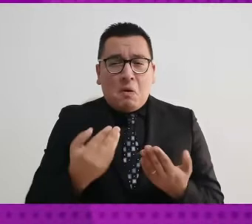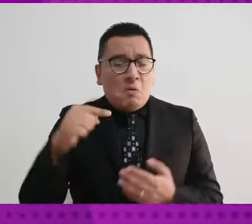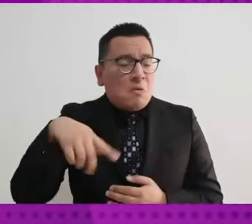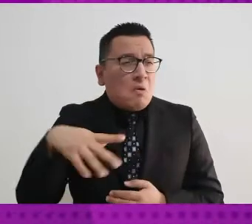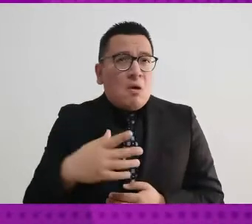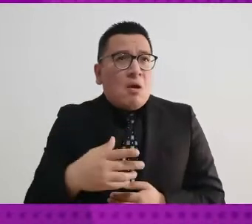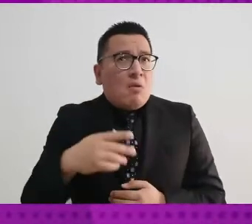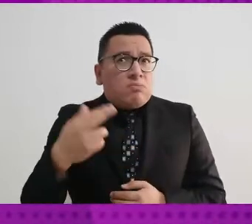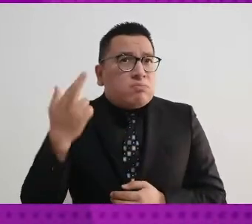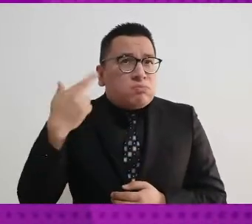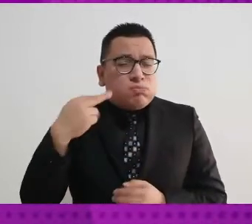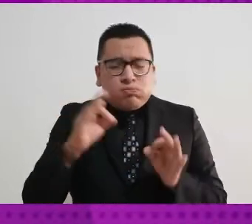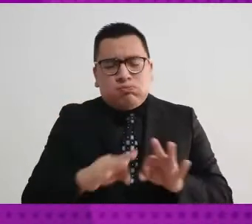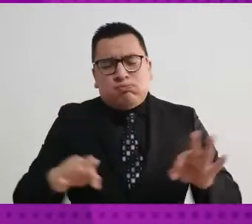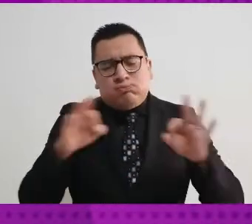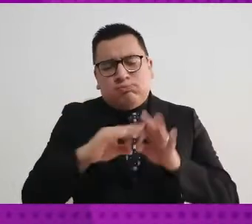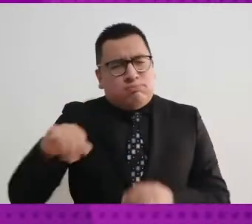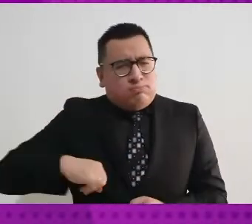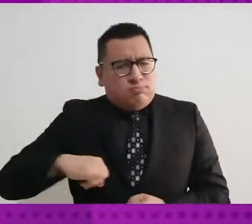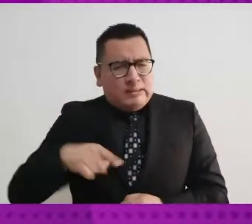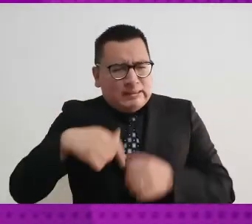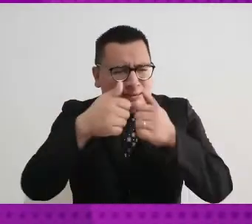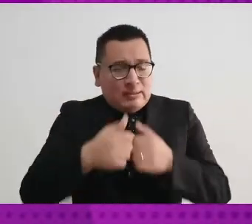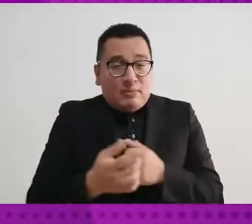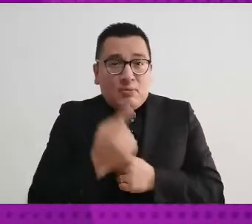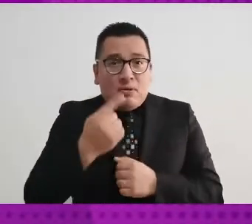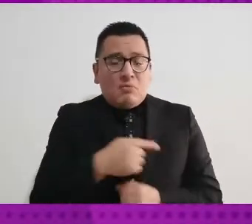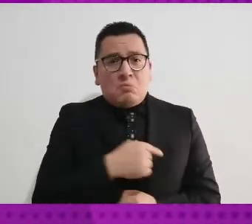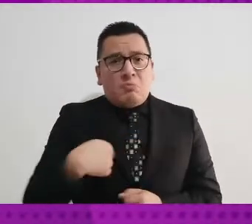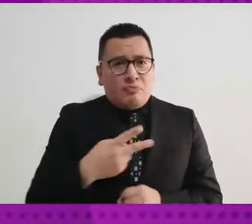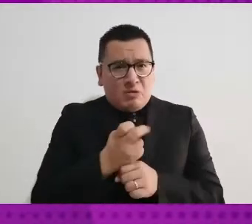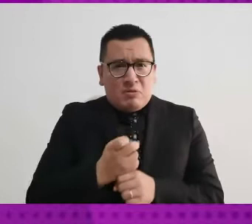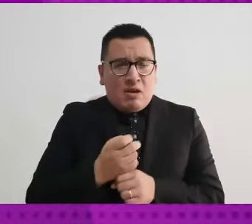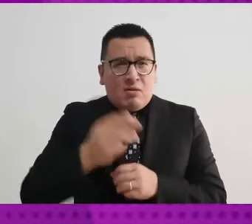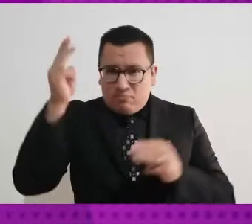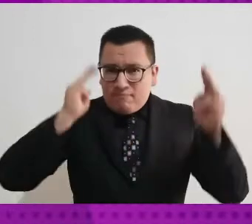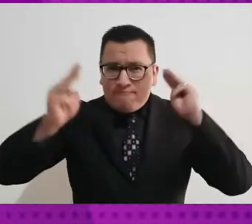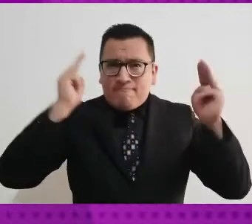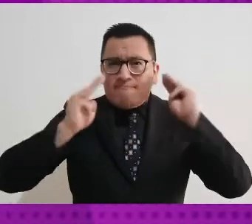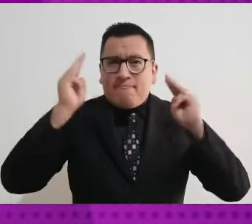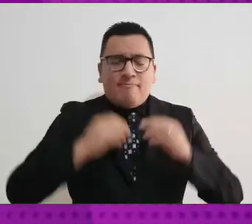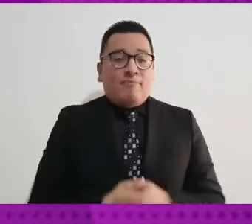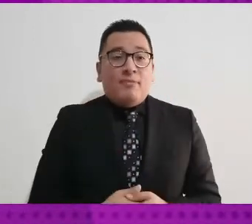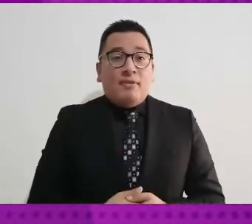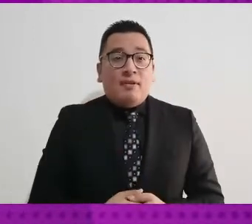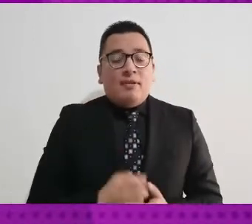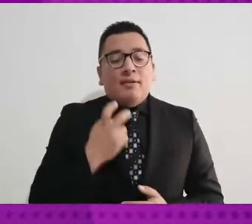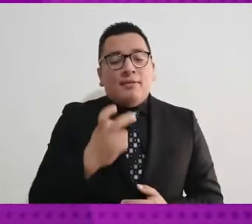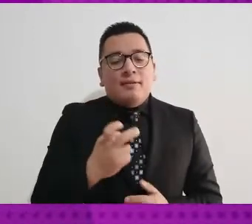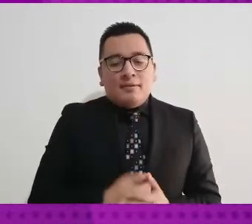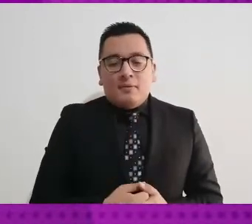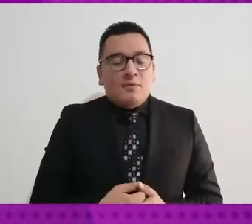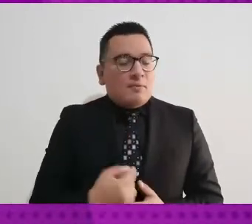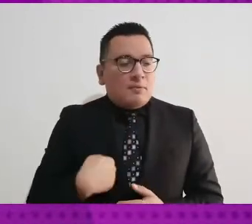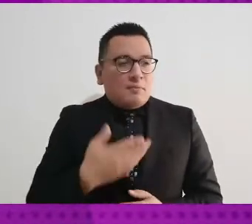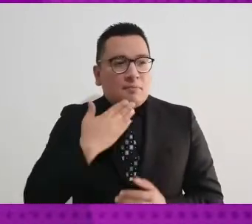muy bueno, muy interesante. Quédese con nosotros porque le vamos a invitar al museo. Y para ello, bueno, pues le doy la